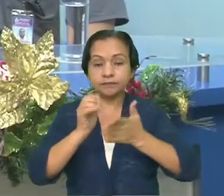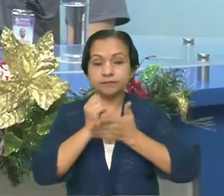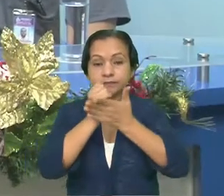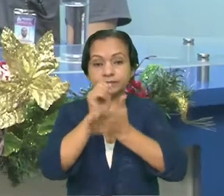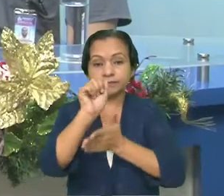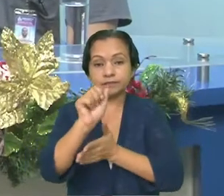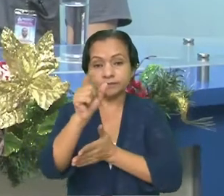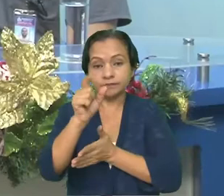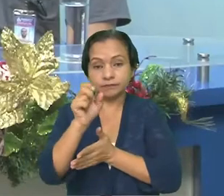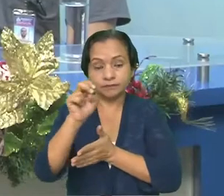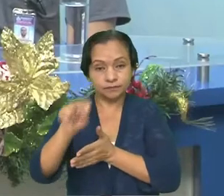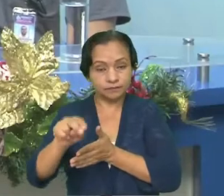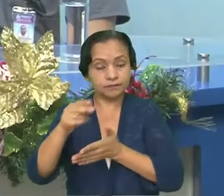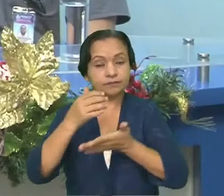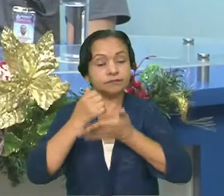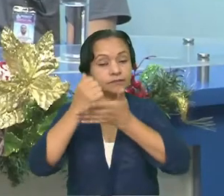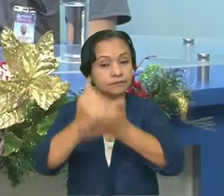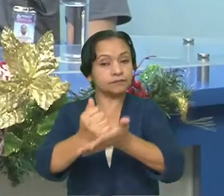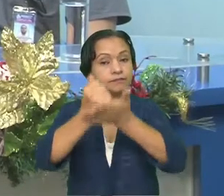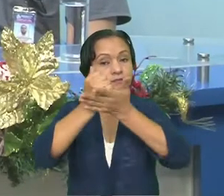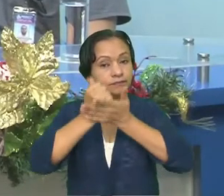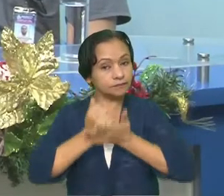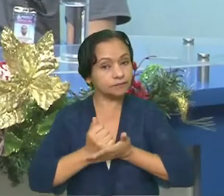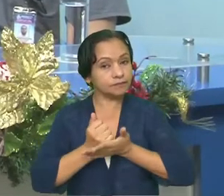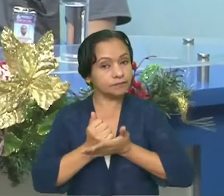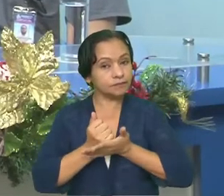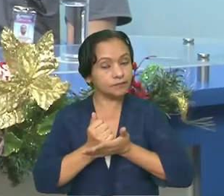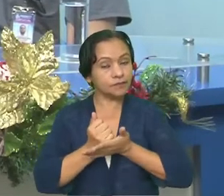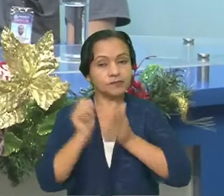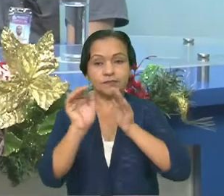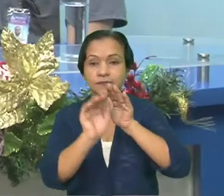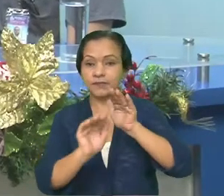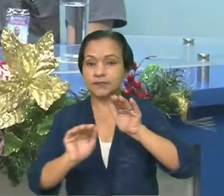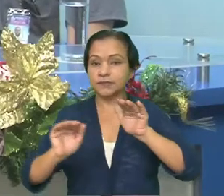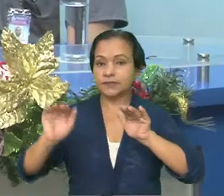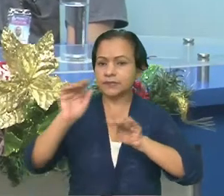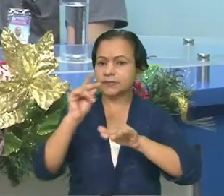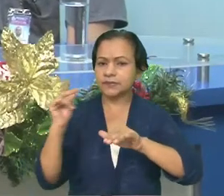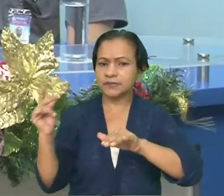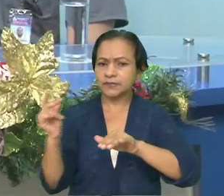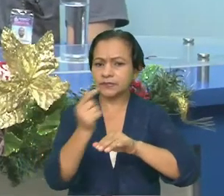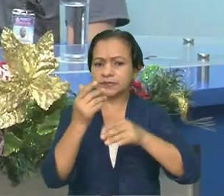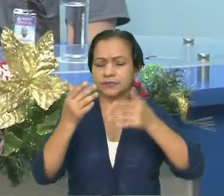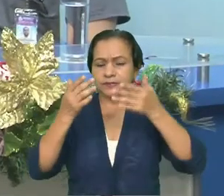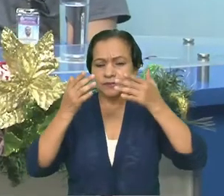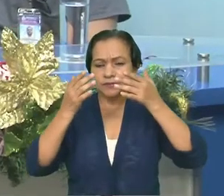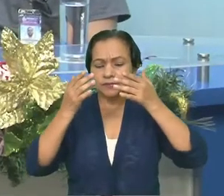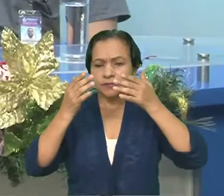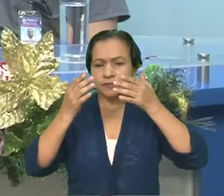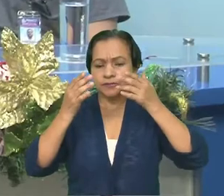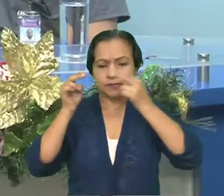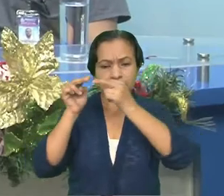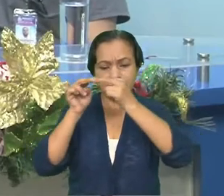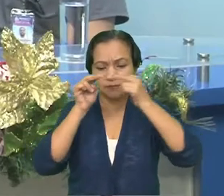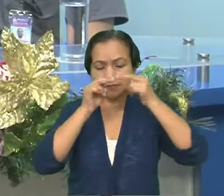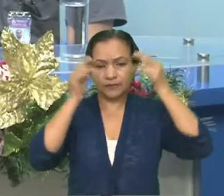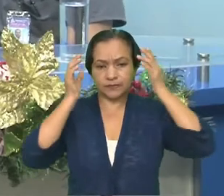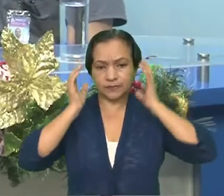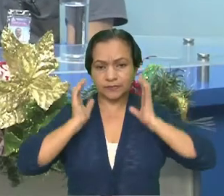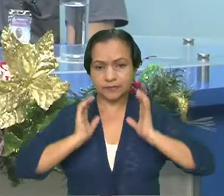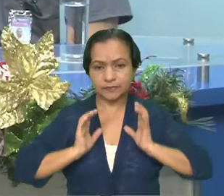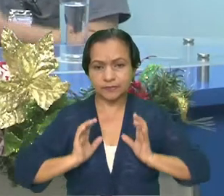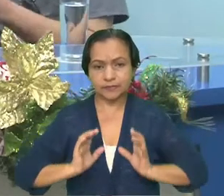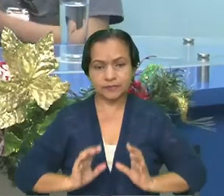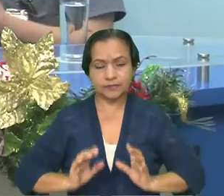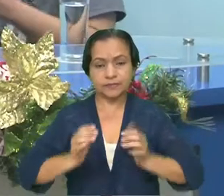axón, es un recubrimiento del axón que le permite que haya mayor velocidad en la transmisión